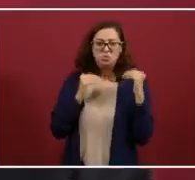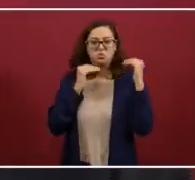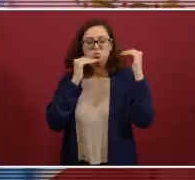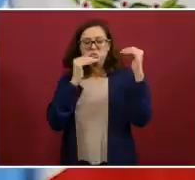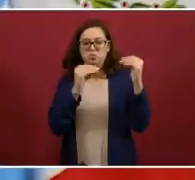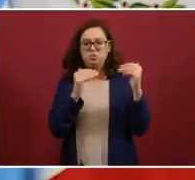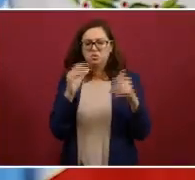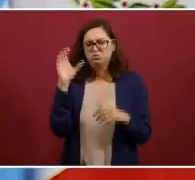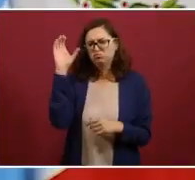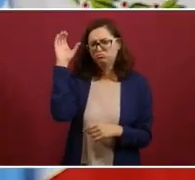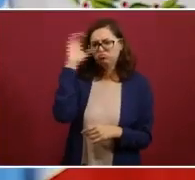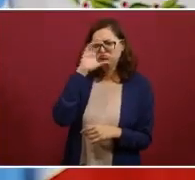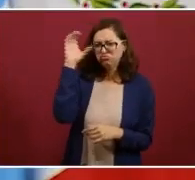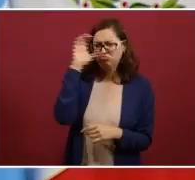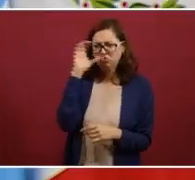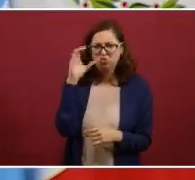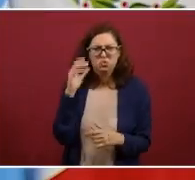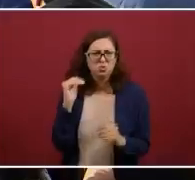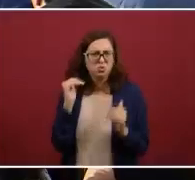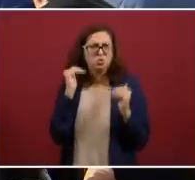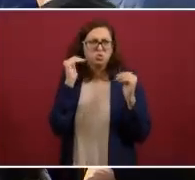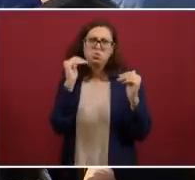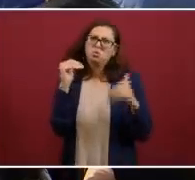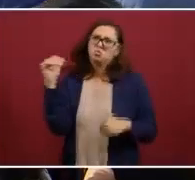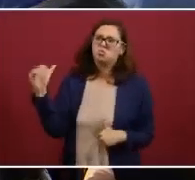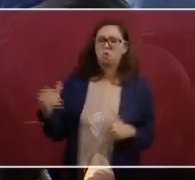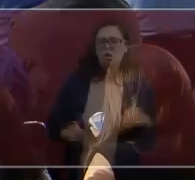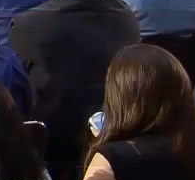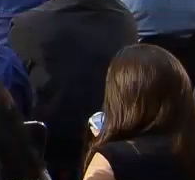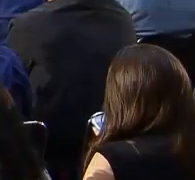y de los científicos.